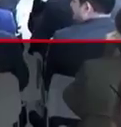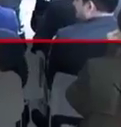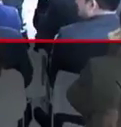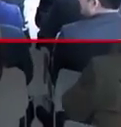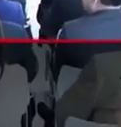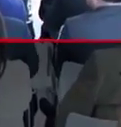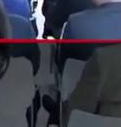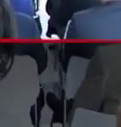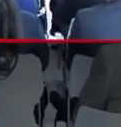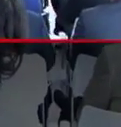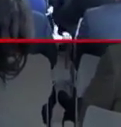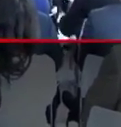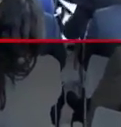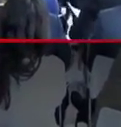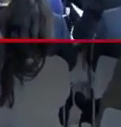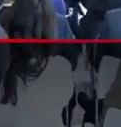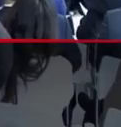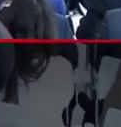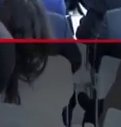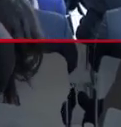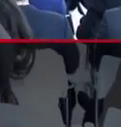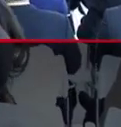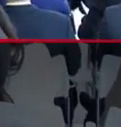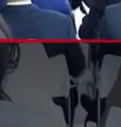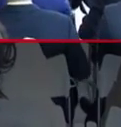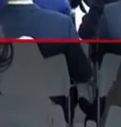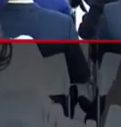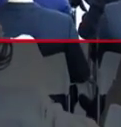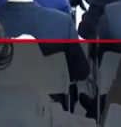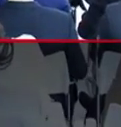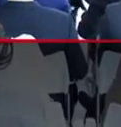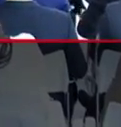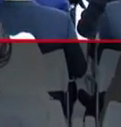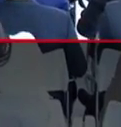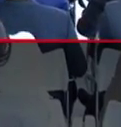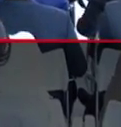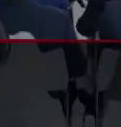internacional de países y ciudades como en la movilización del talento local.